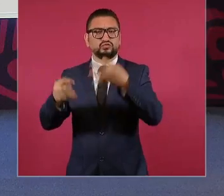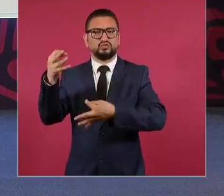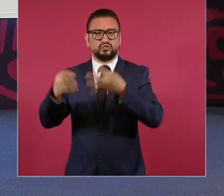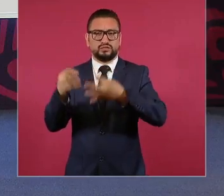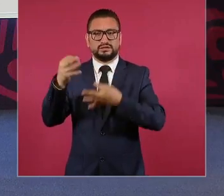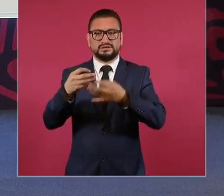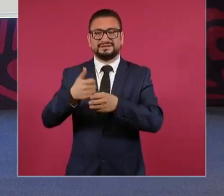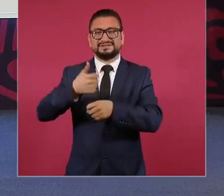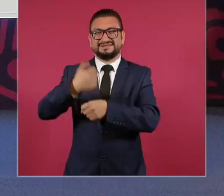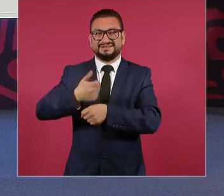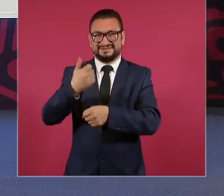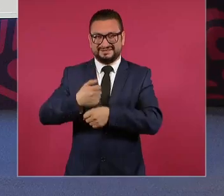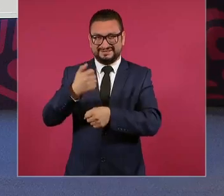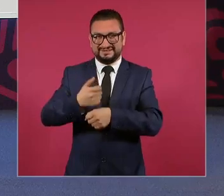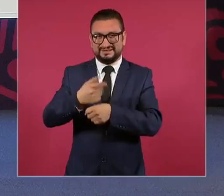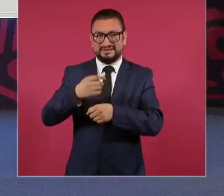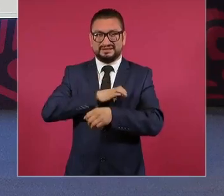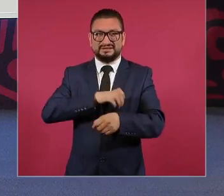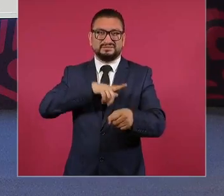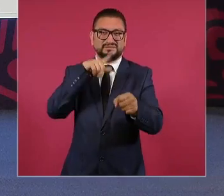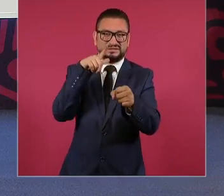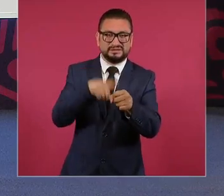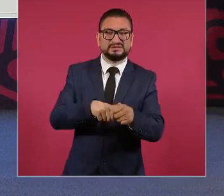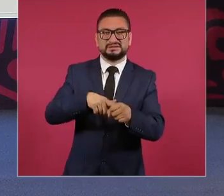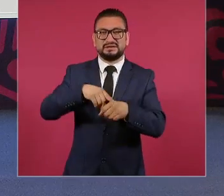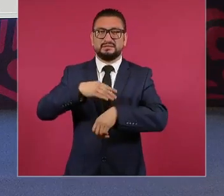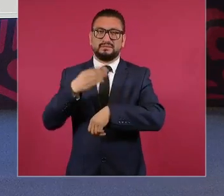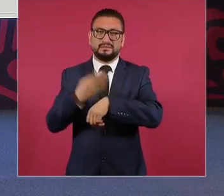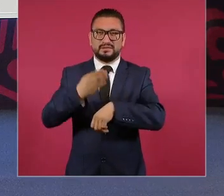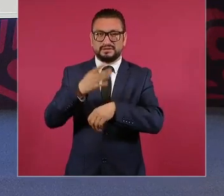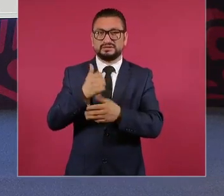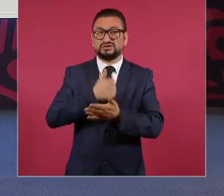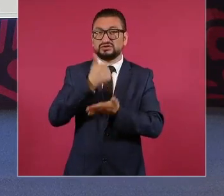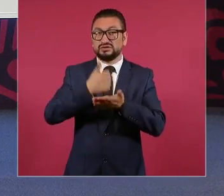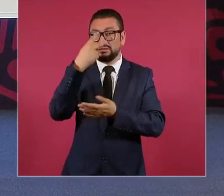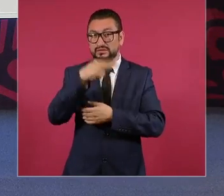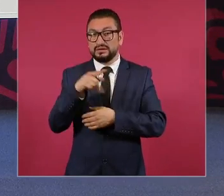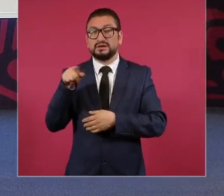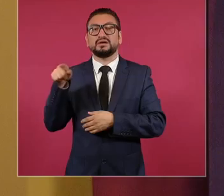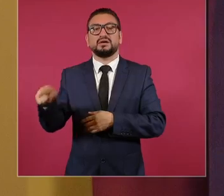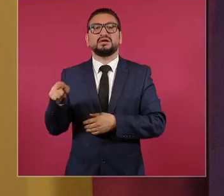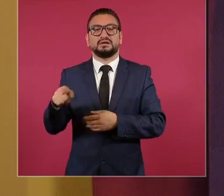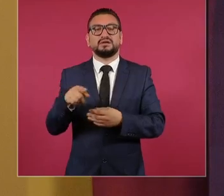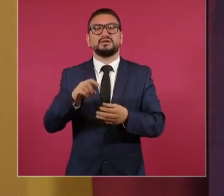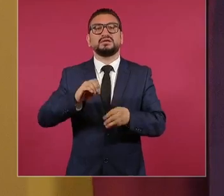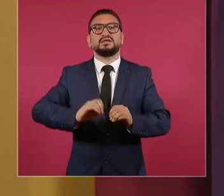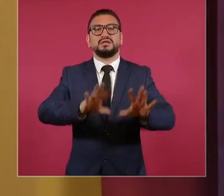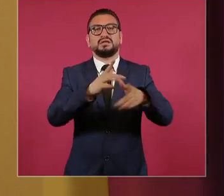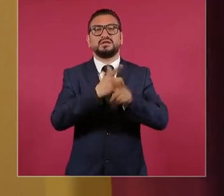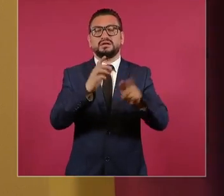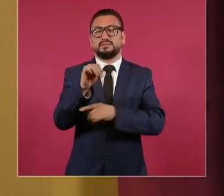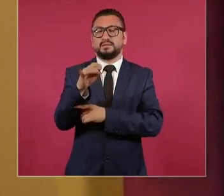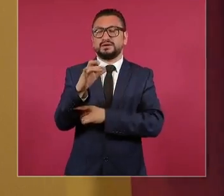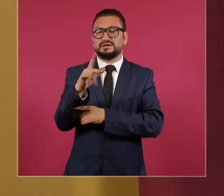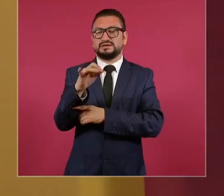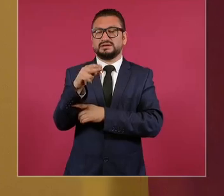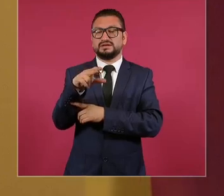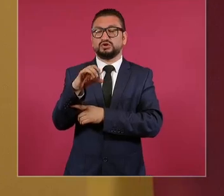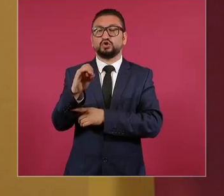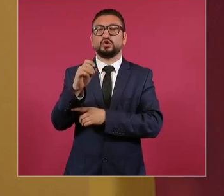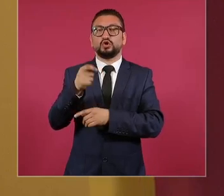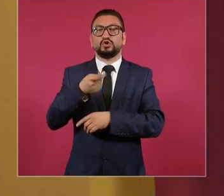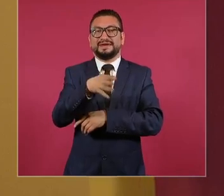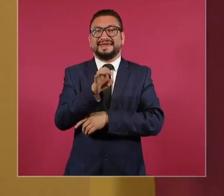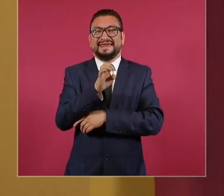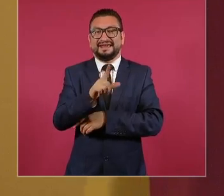sexta de distrito especializada en ejecución de penas de la Ciudad de México, y da la libertad a Marcelino el Fantasma,